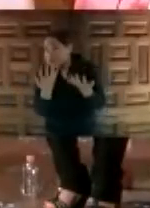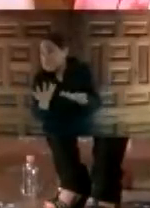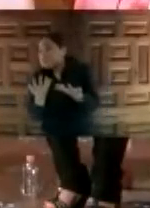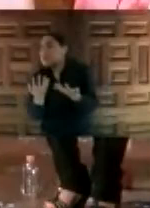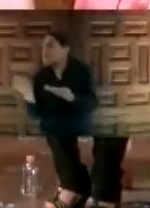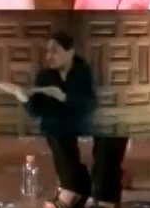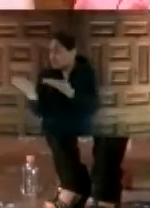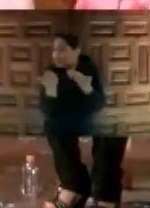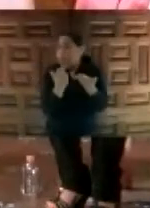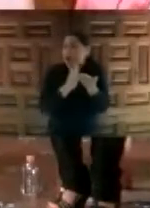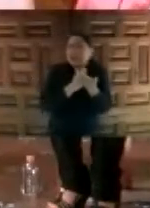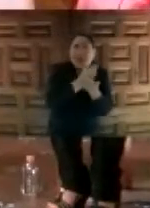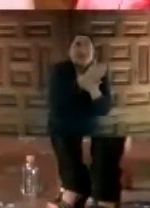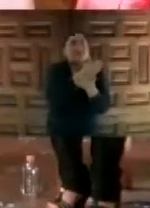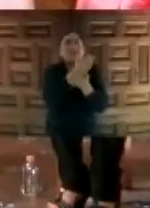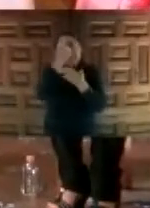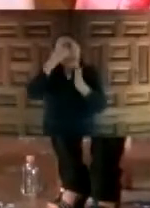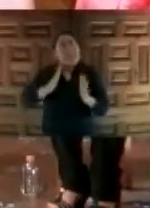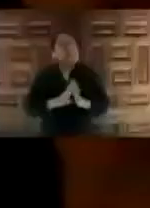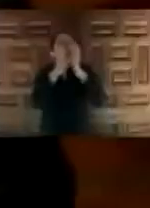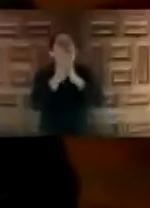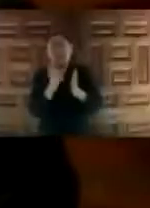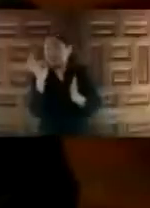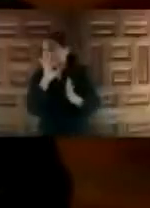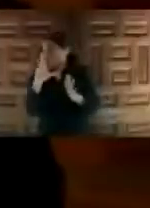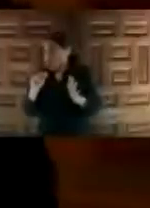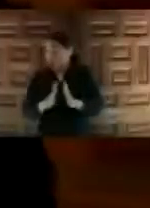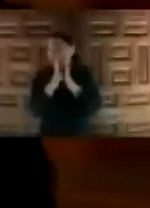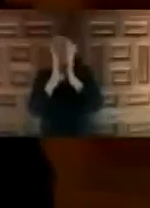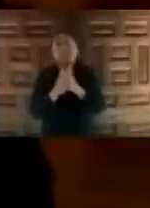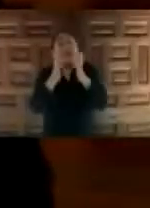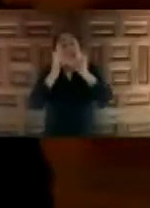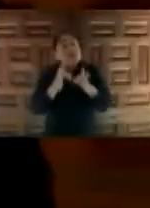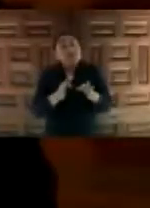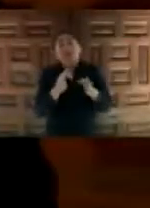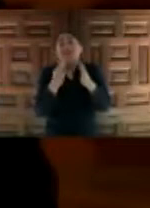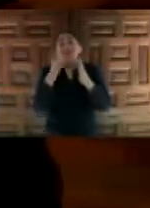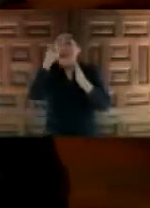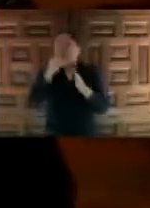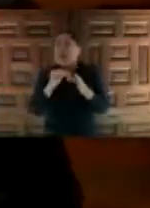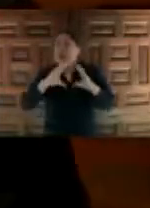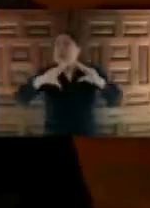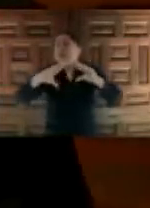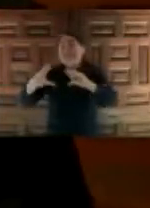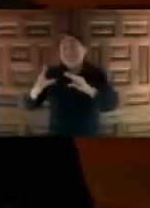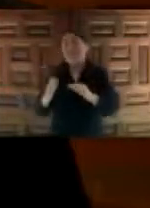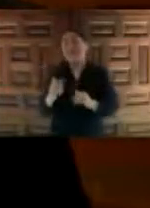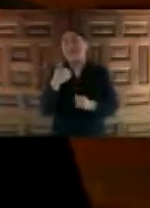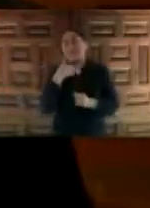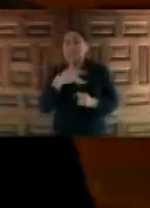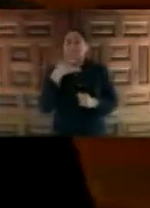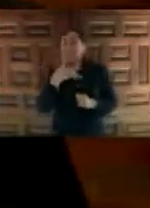a la participación, porque de lo contrario no sería integral esta formación de los sujetos, y creo que en la dimensión